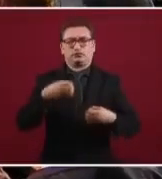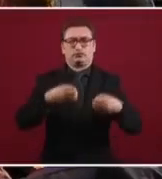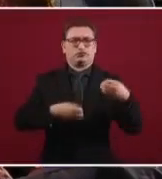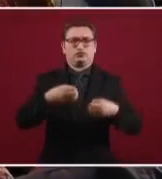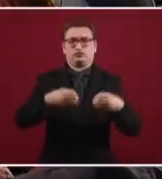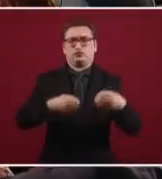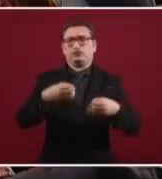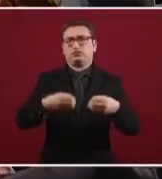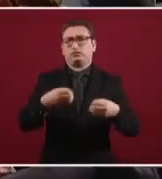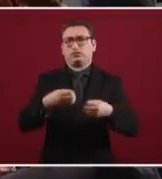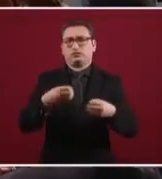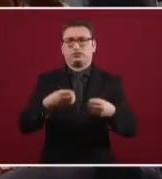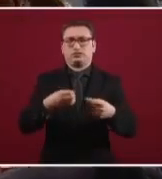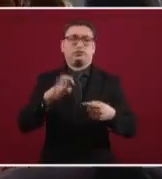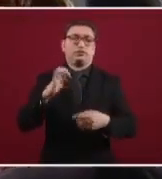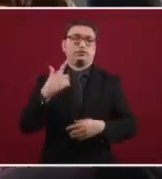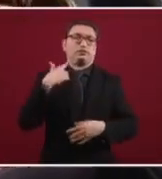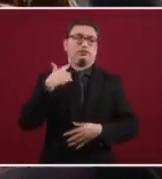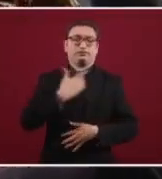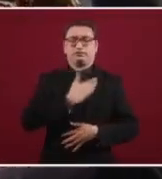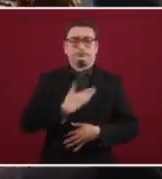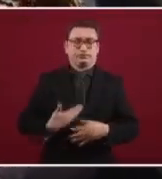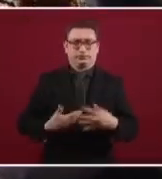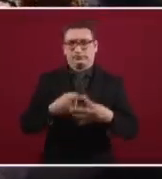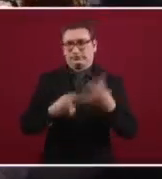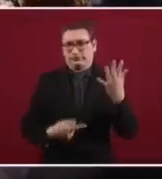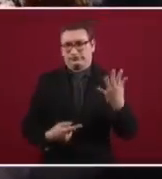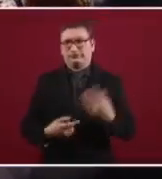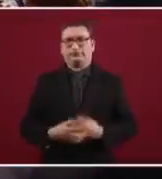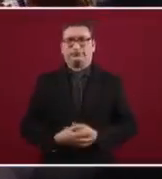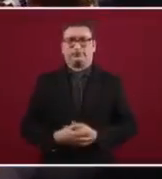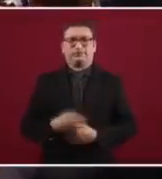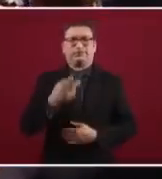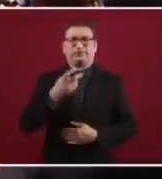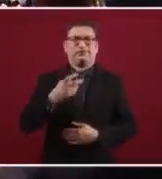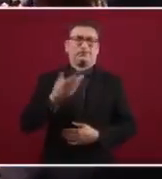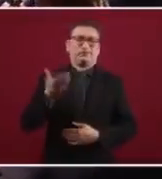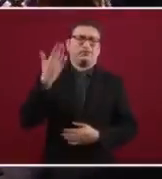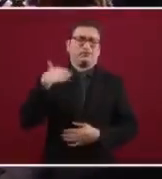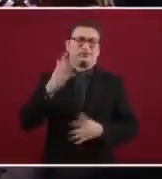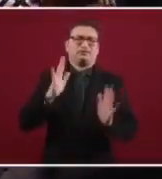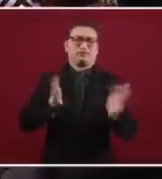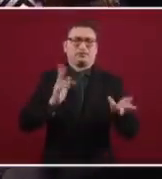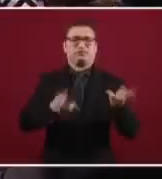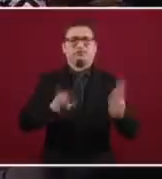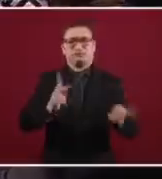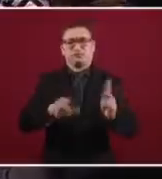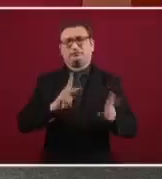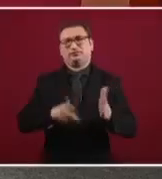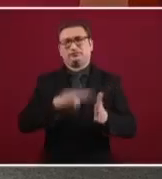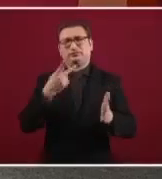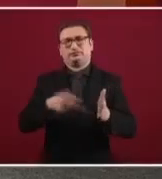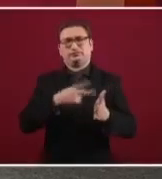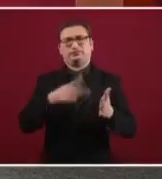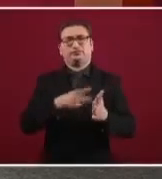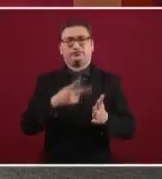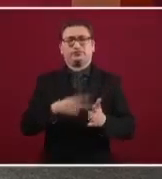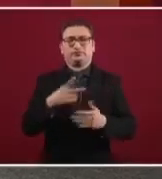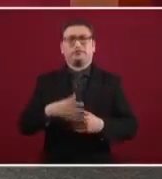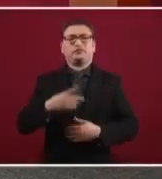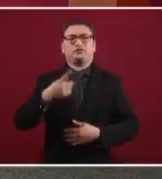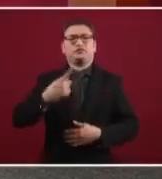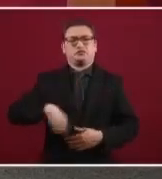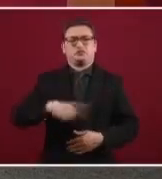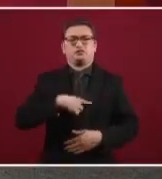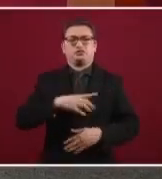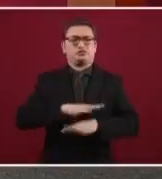juicio a los expresidentes. Esto ya lo he hablado mucho. Y hemos